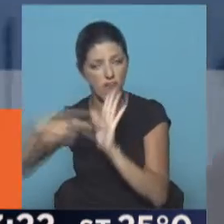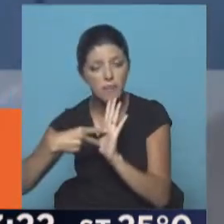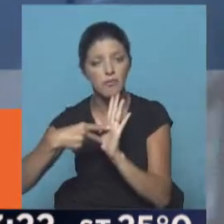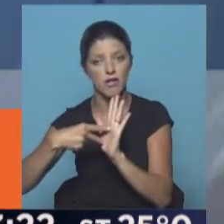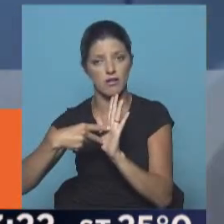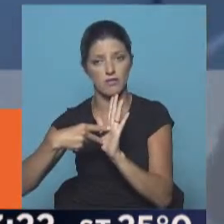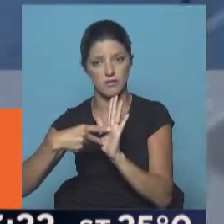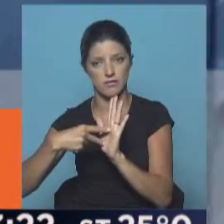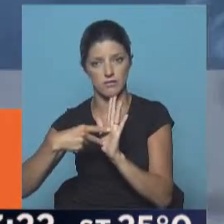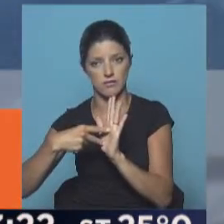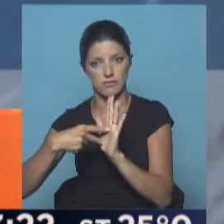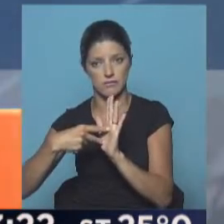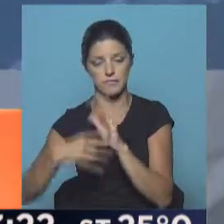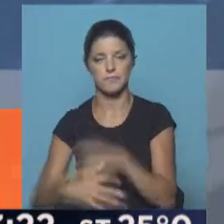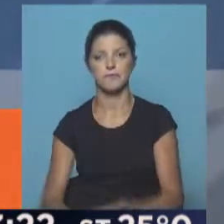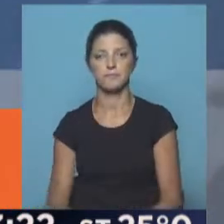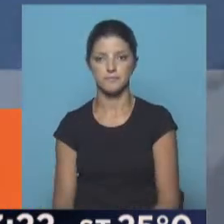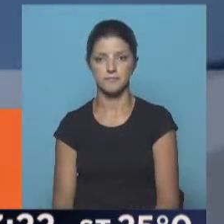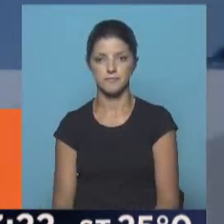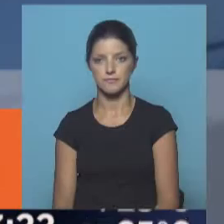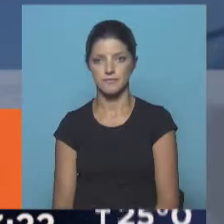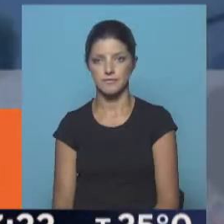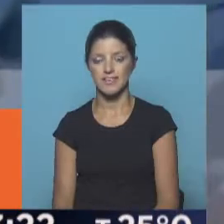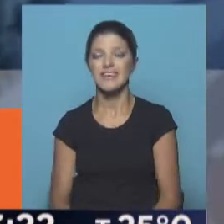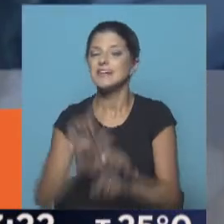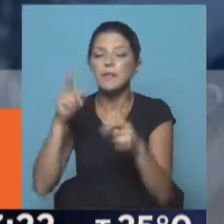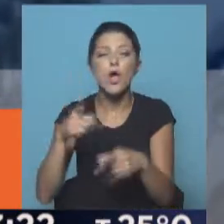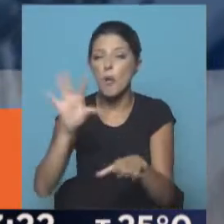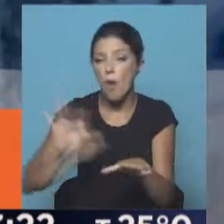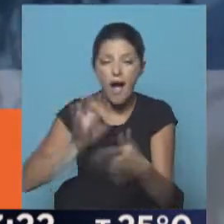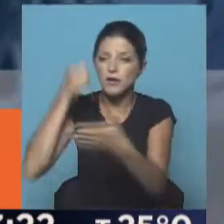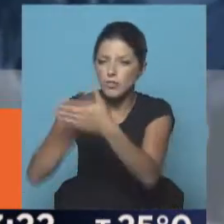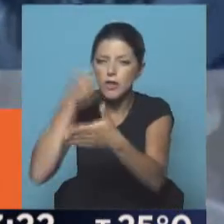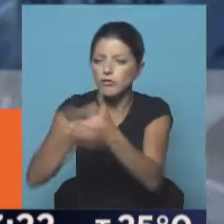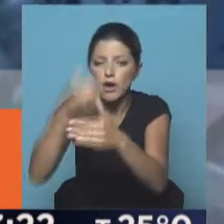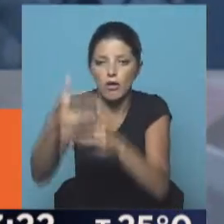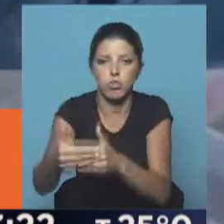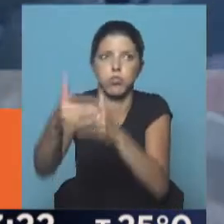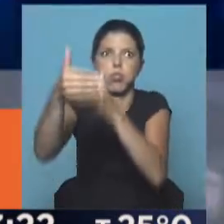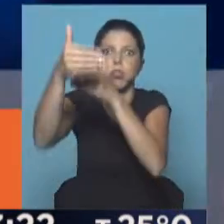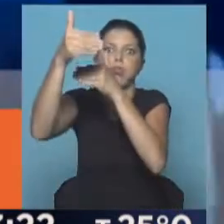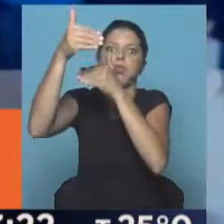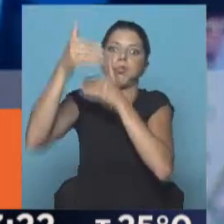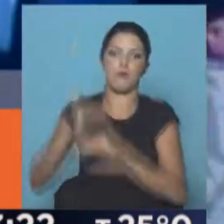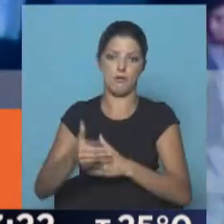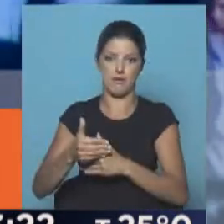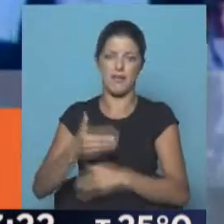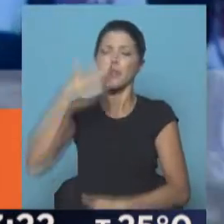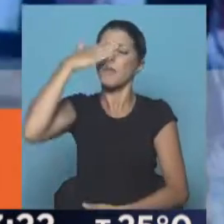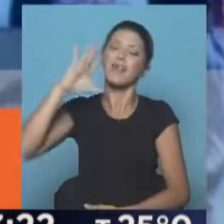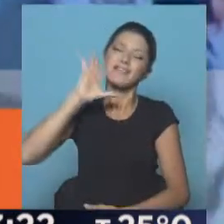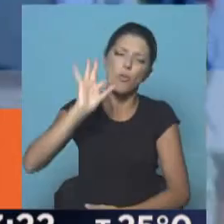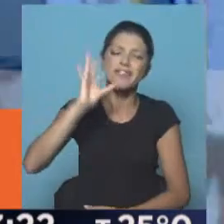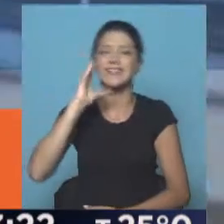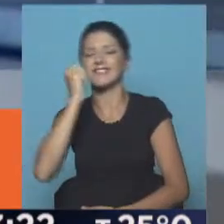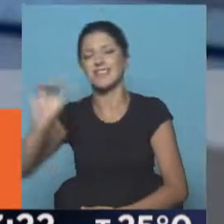haciendo retroceder con mucha velocidad el reloj que durante 50 o 60 años